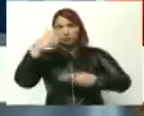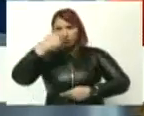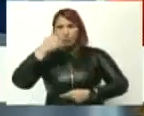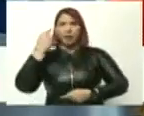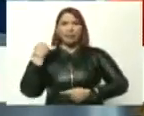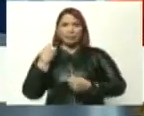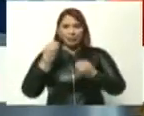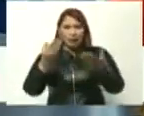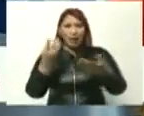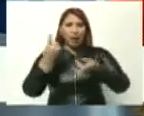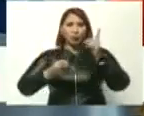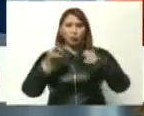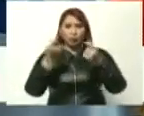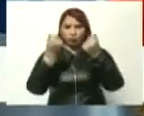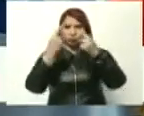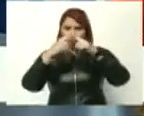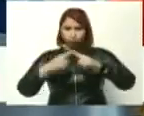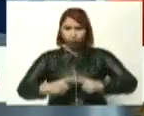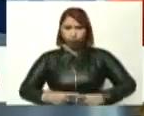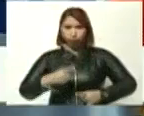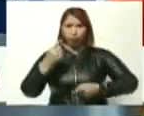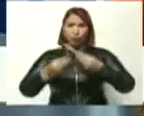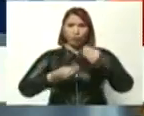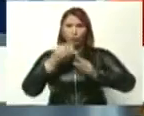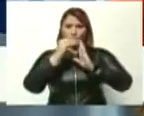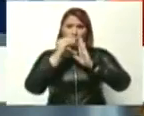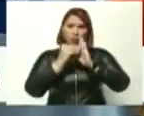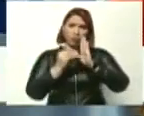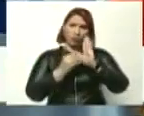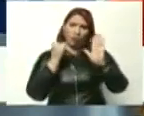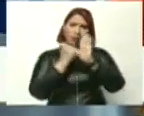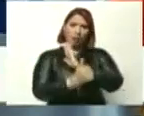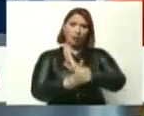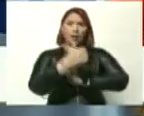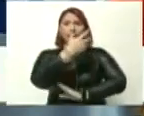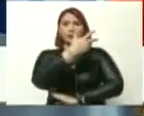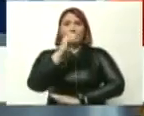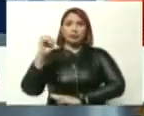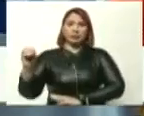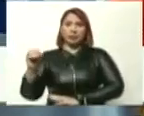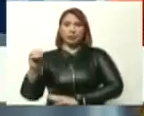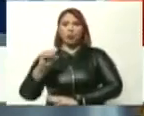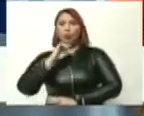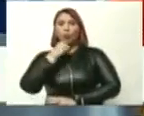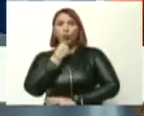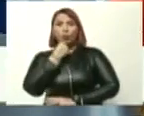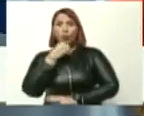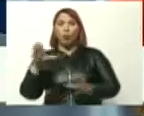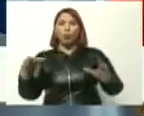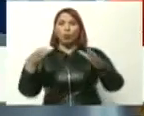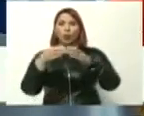alguno de los presupuestos establecidos en el artículo 300 del Código Orgánico Procesal